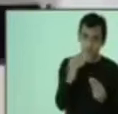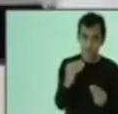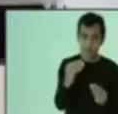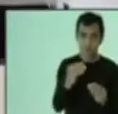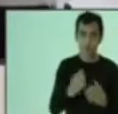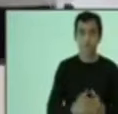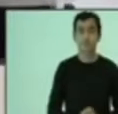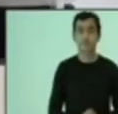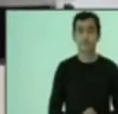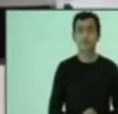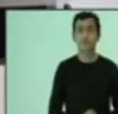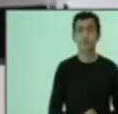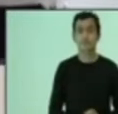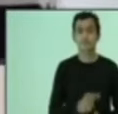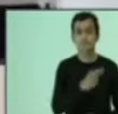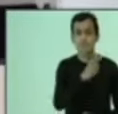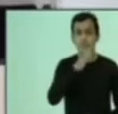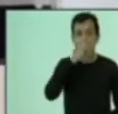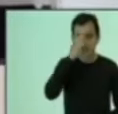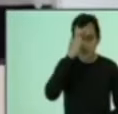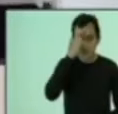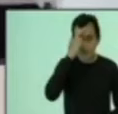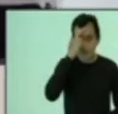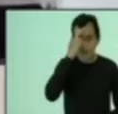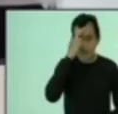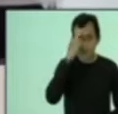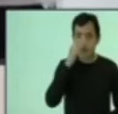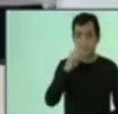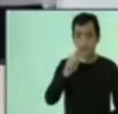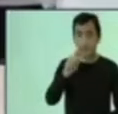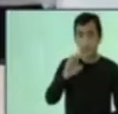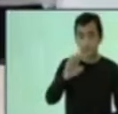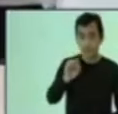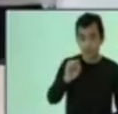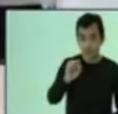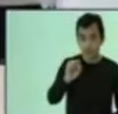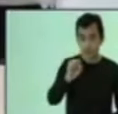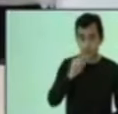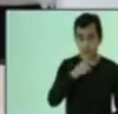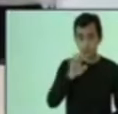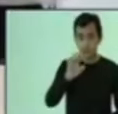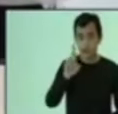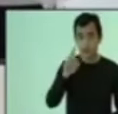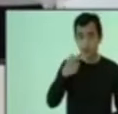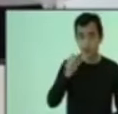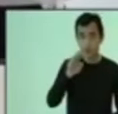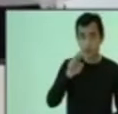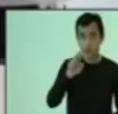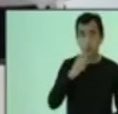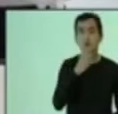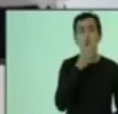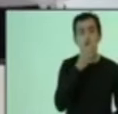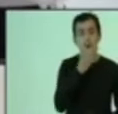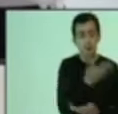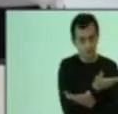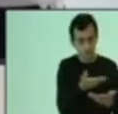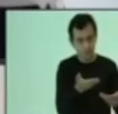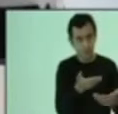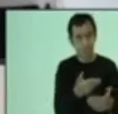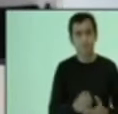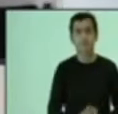Gracias, candidato. Le recuerdo ahora al abanderado de Encuentro Solidario, Edgar Israel Dimas Medina, que cuenta con un minuto para su